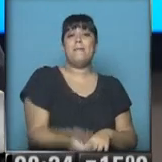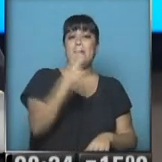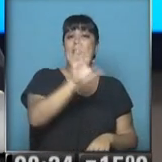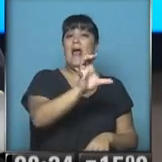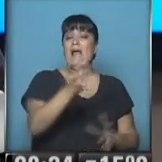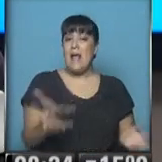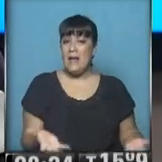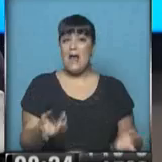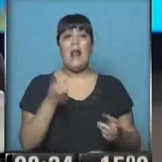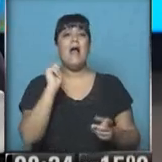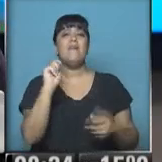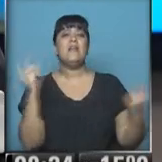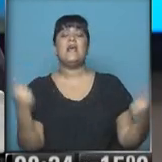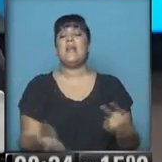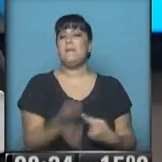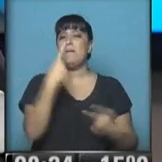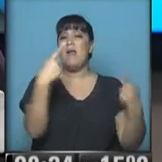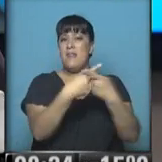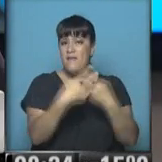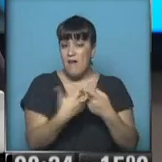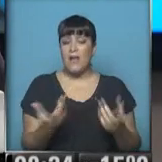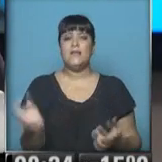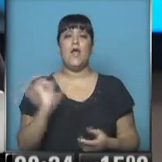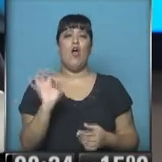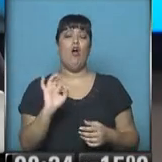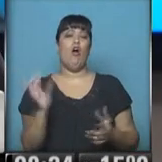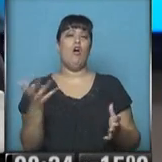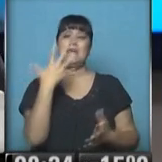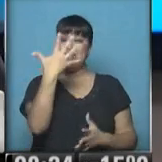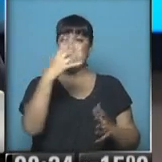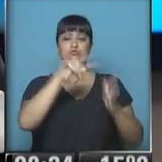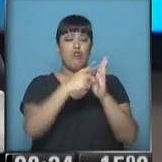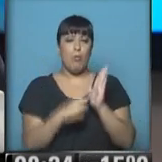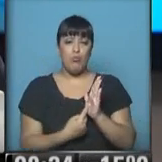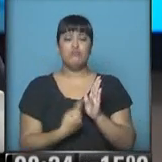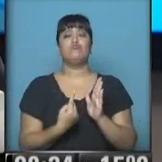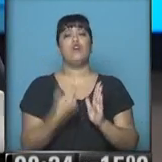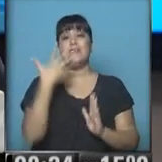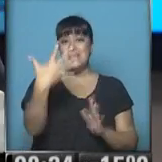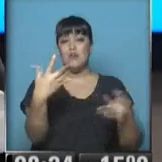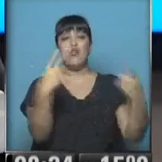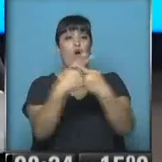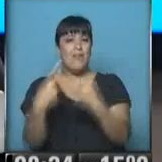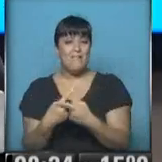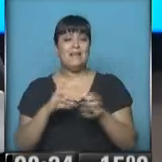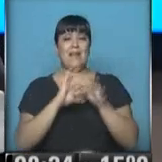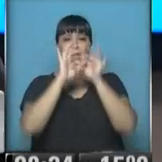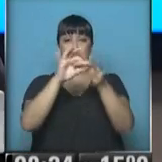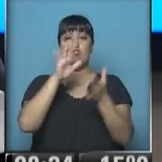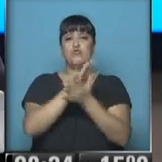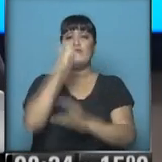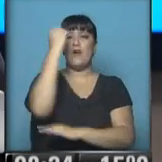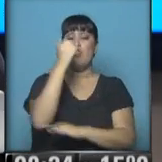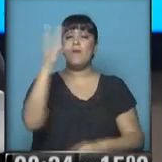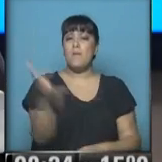qué canal se hace el primer debate eh con cinco temas o cinco debates que tengan que ver con economía de producción